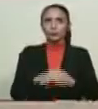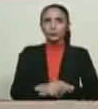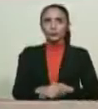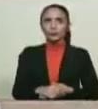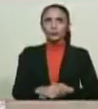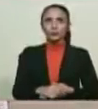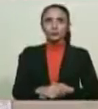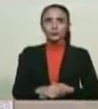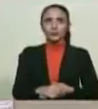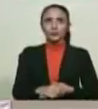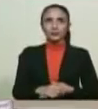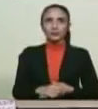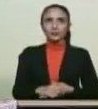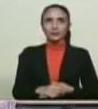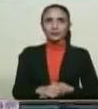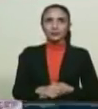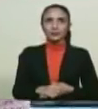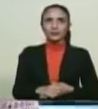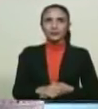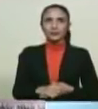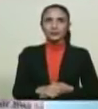Salúdame, pues.